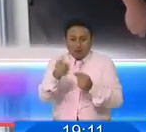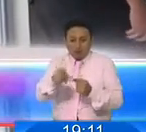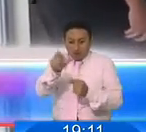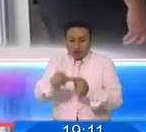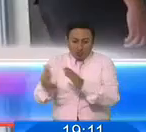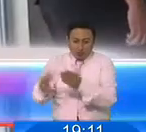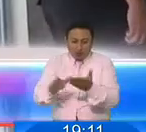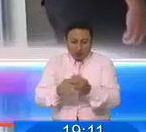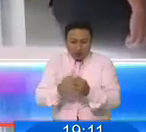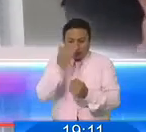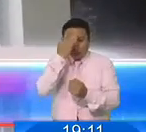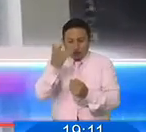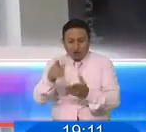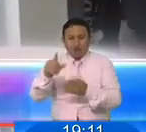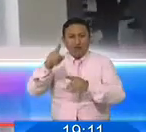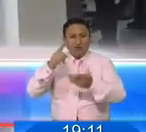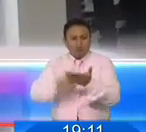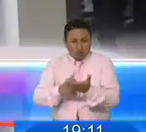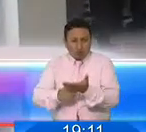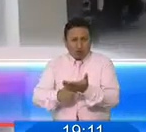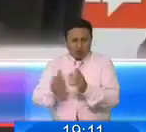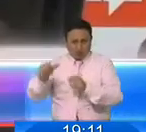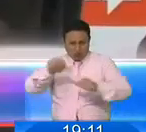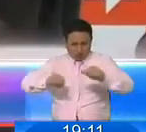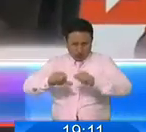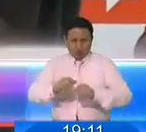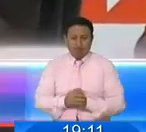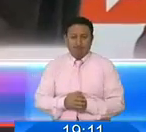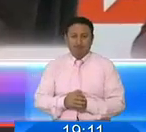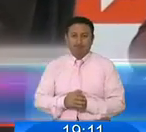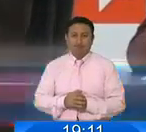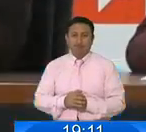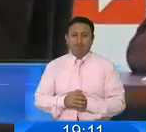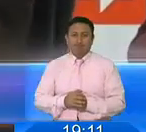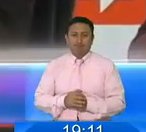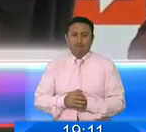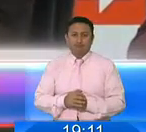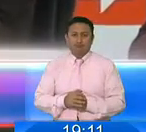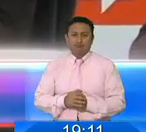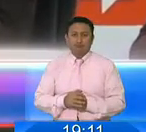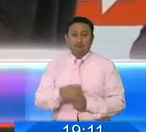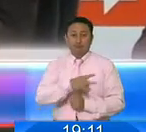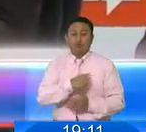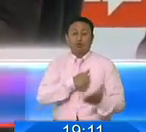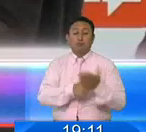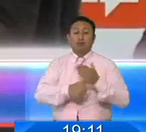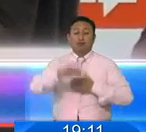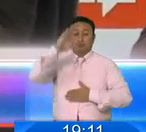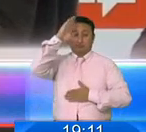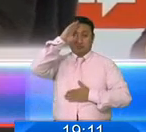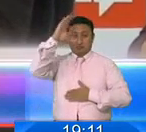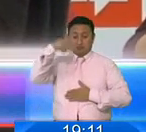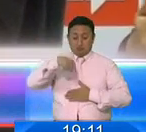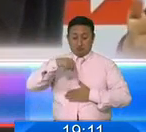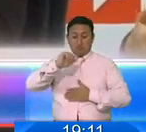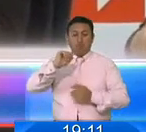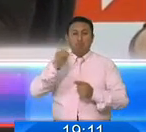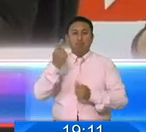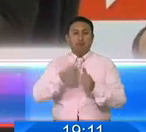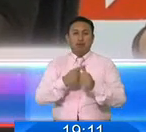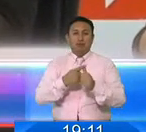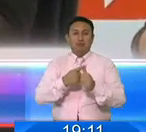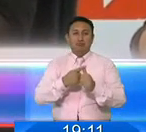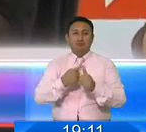las necesidades en temas de criminalística una de las cosas que estamos desarrollando desde el ministerio del interior- es un acuerdo con